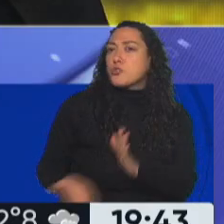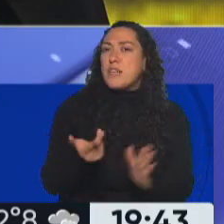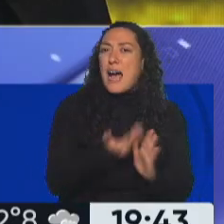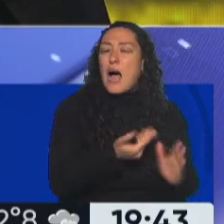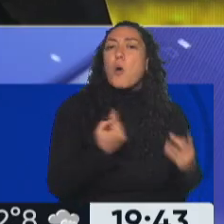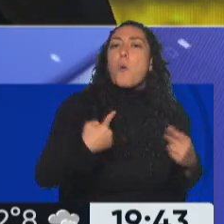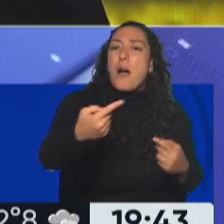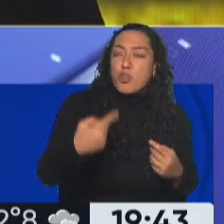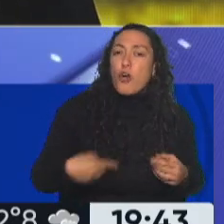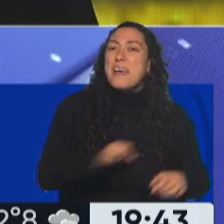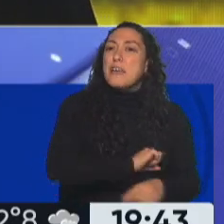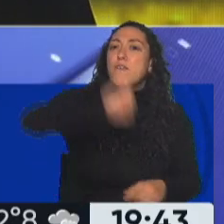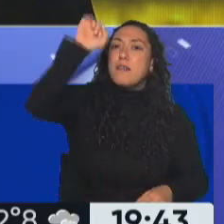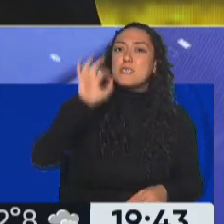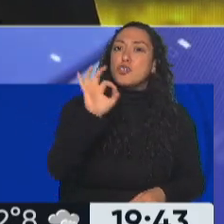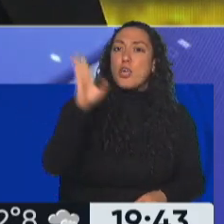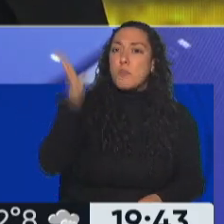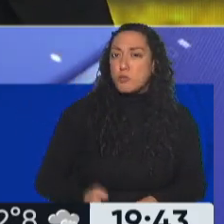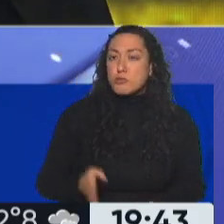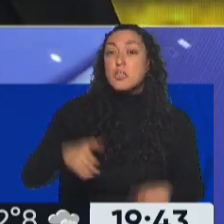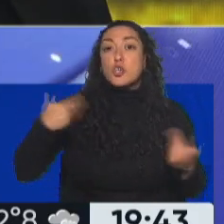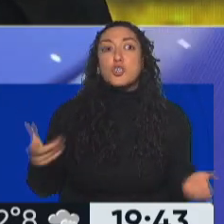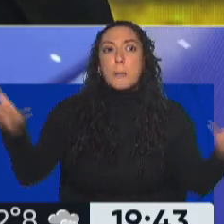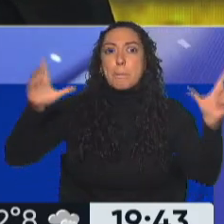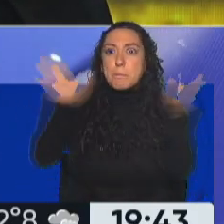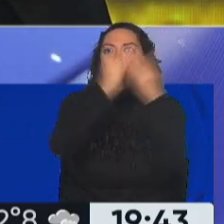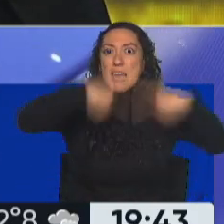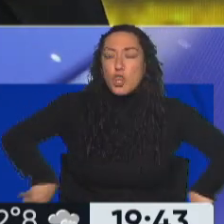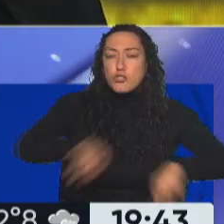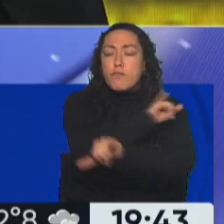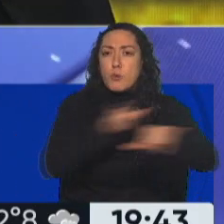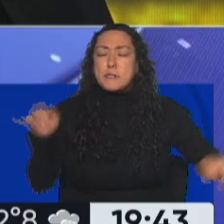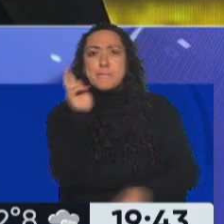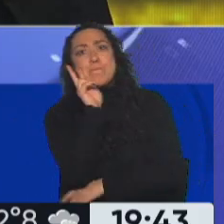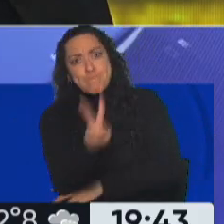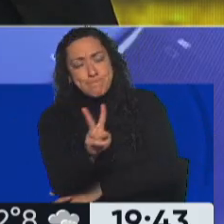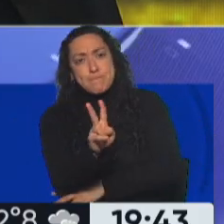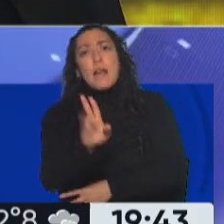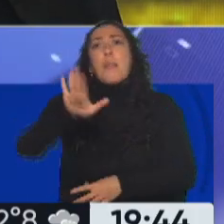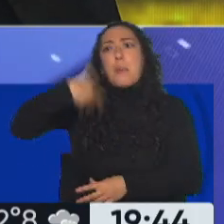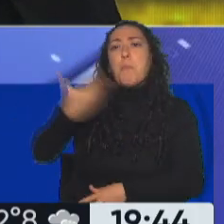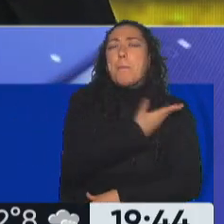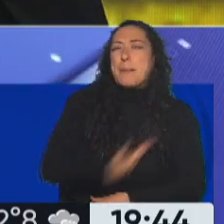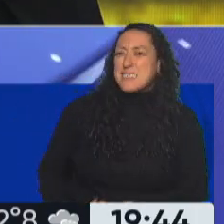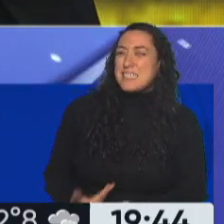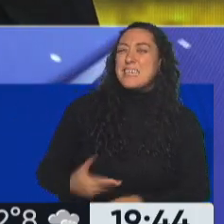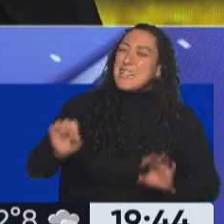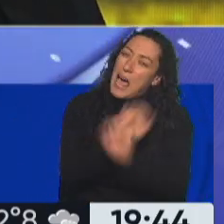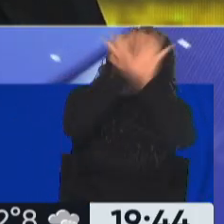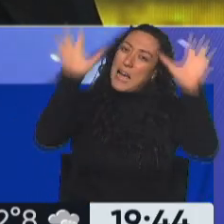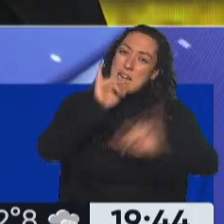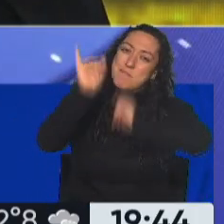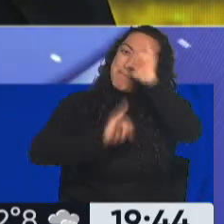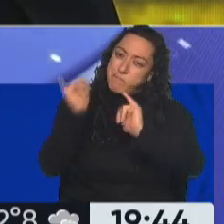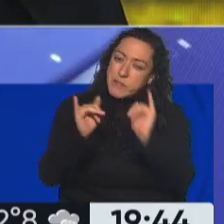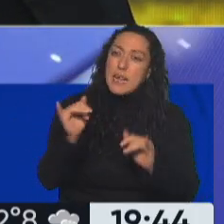tasa de inflación sea del 0%. Muchos medios tomaron esta información, pero después el presidente tuvo que salir a aclarar qué quiso